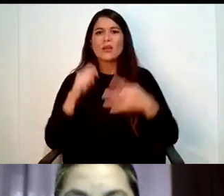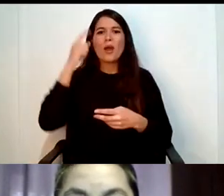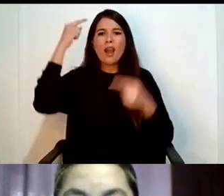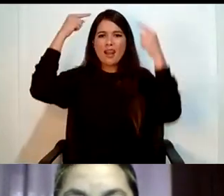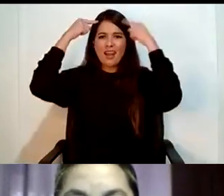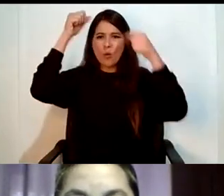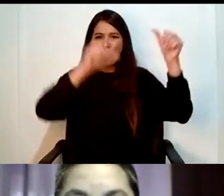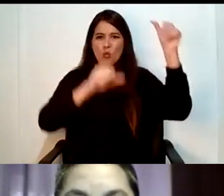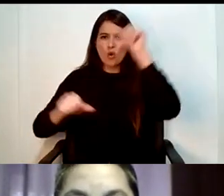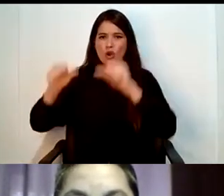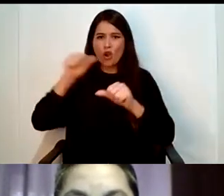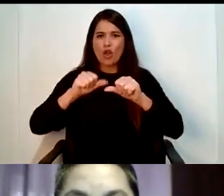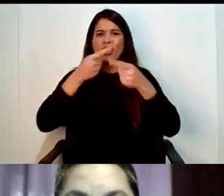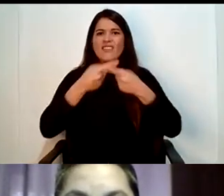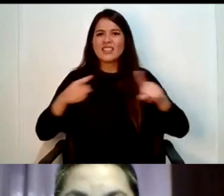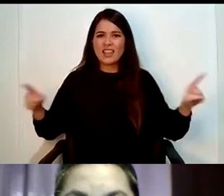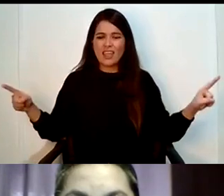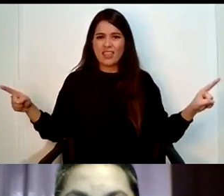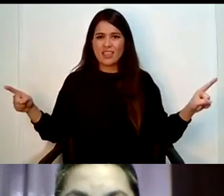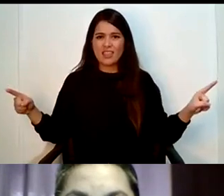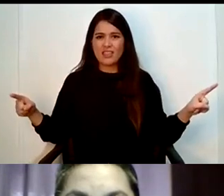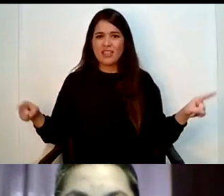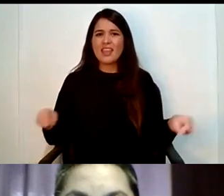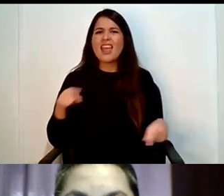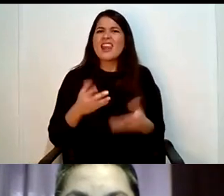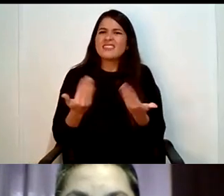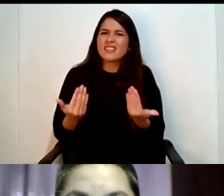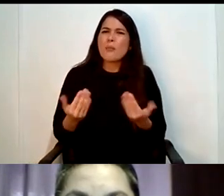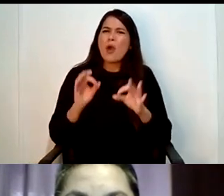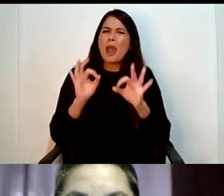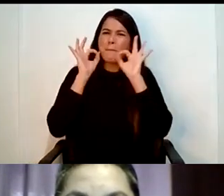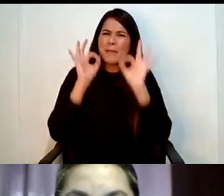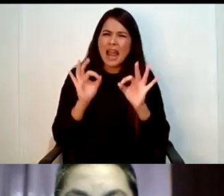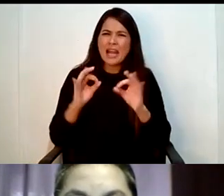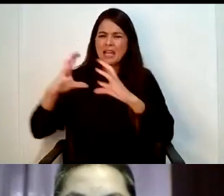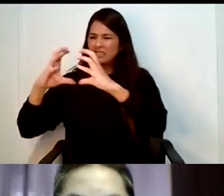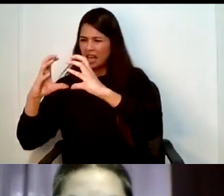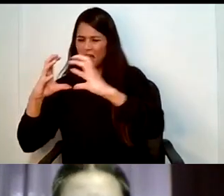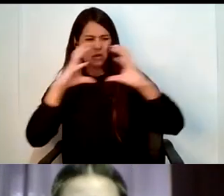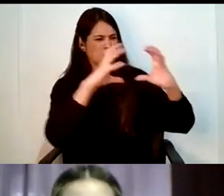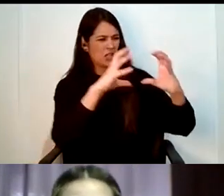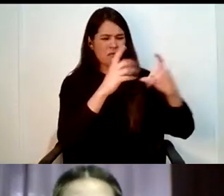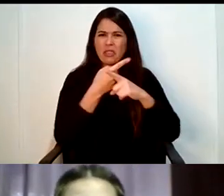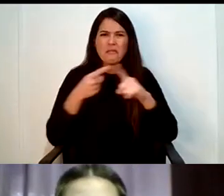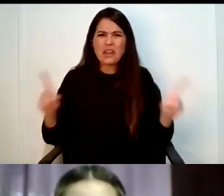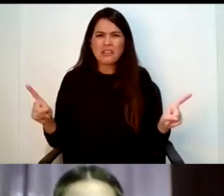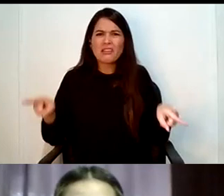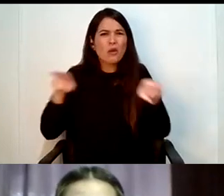neurodiversidad. ¿Es necesario explicar que no hay un cerebro igual a otro, así como no hay una persona igual a